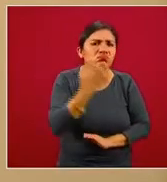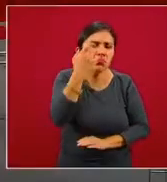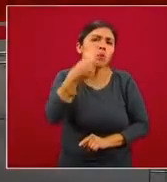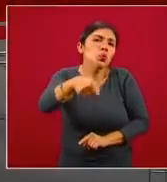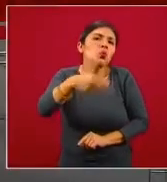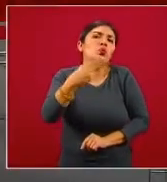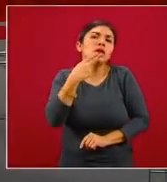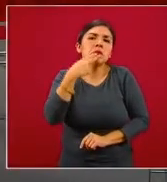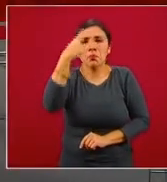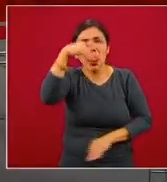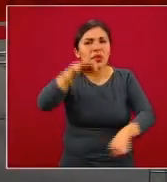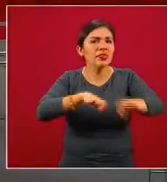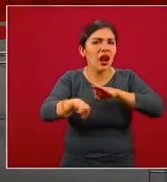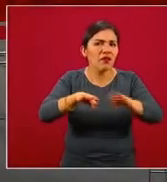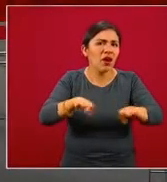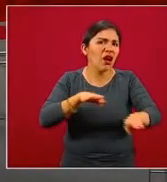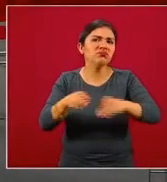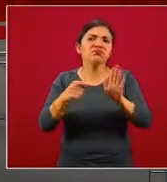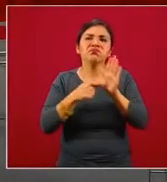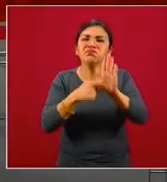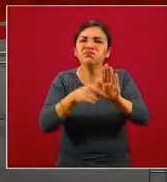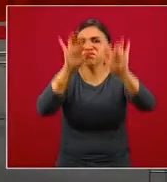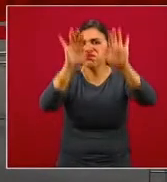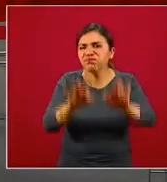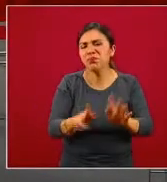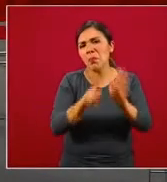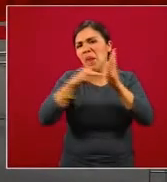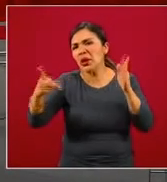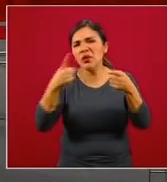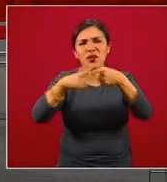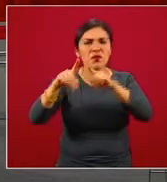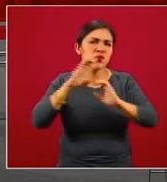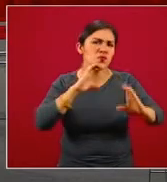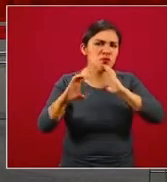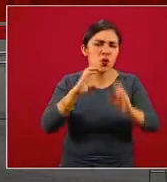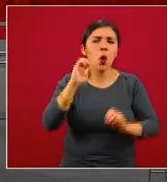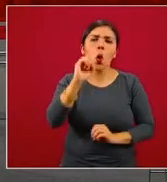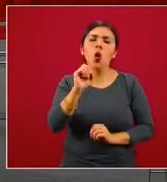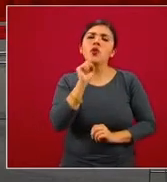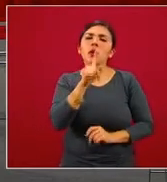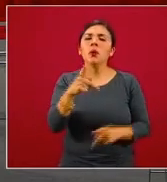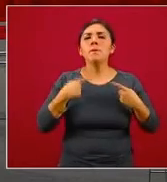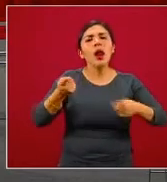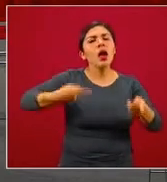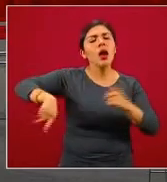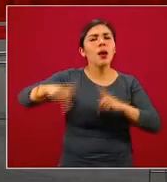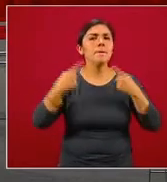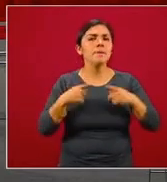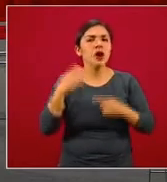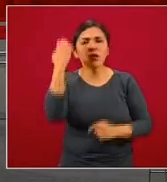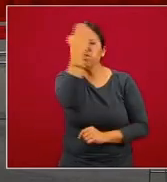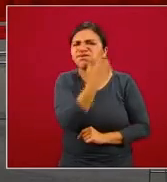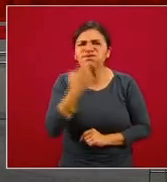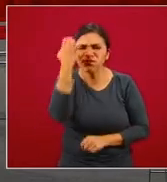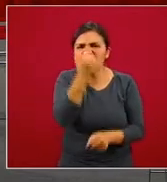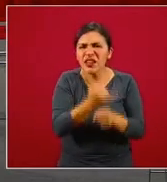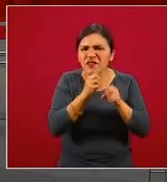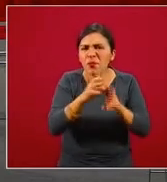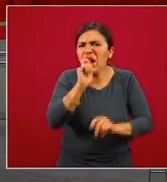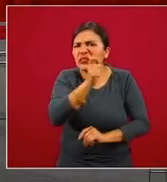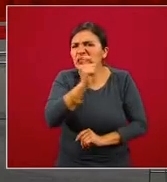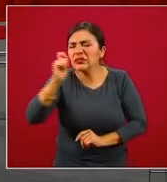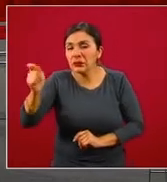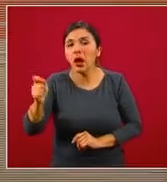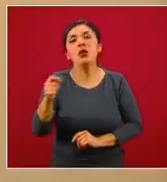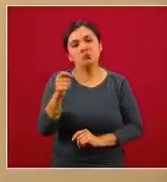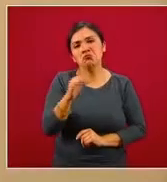is servir there. para And su you could trabajo use como that for profesionales de la your comunicación o as media también para la professionals, comunidad que or you analiza estos can share datos this y information